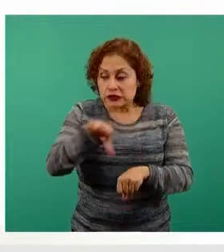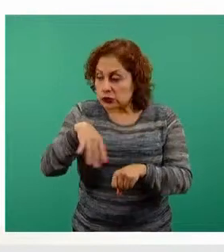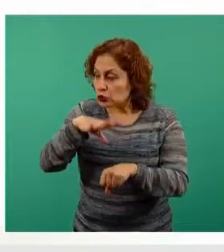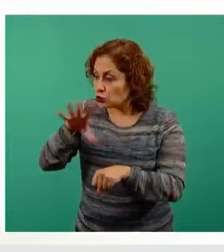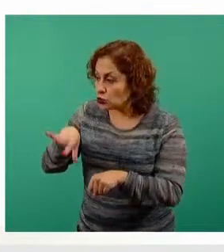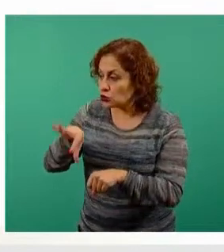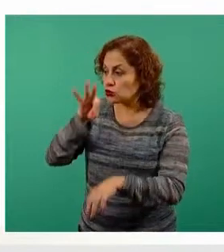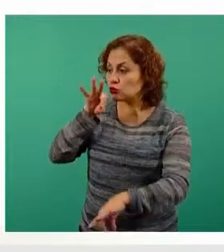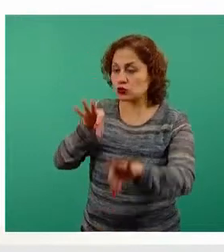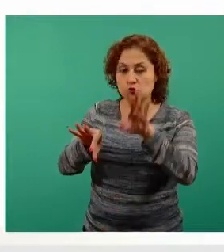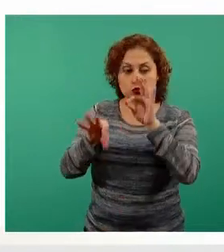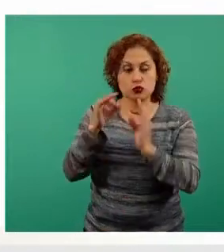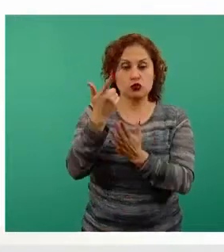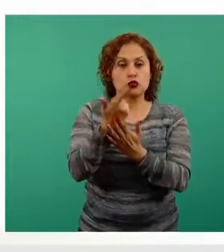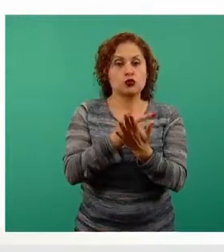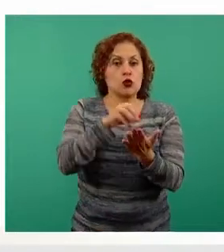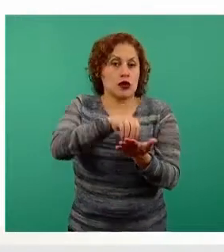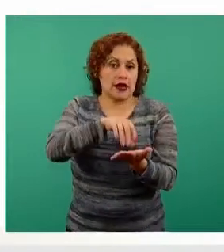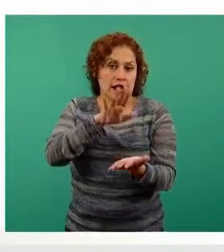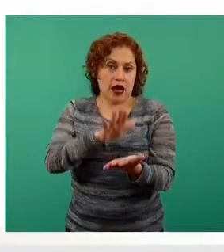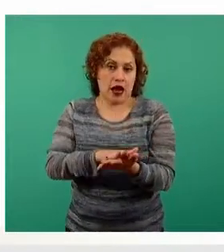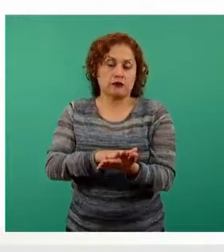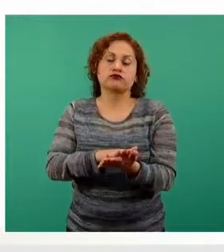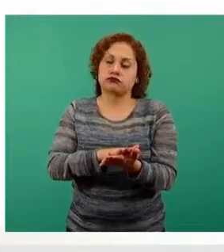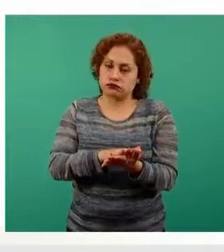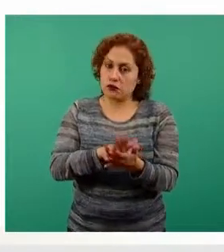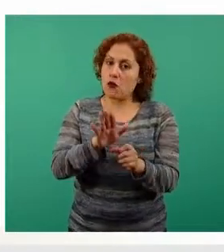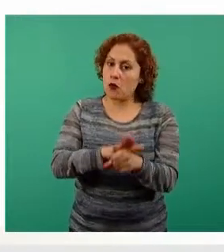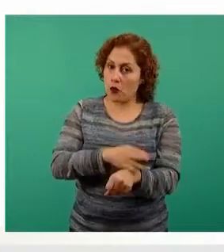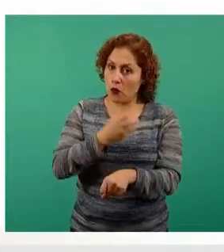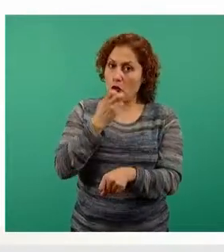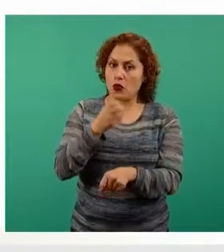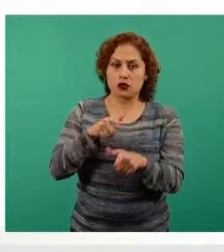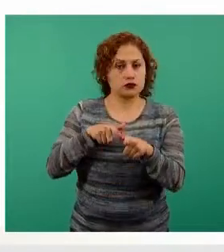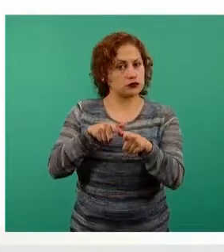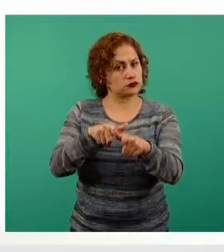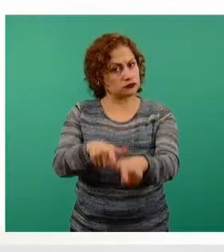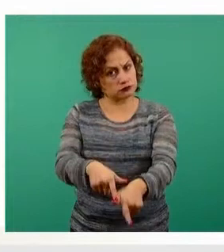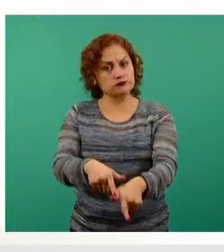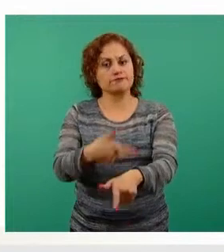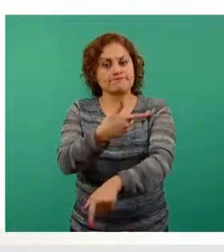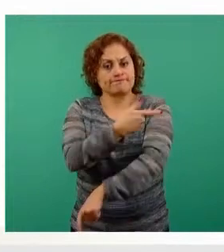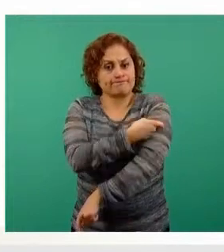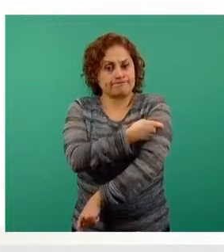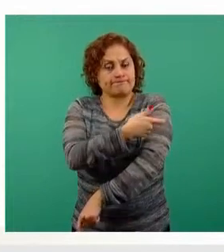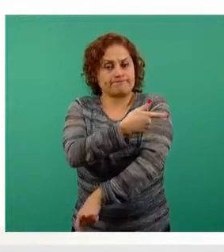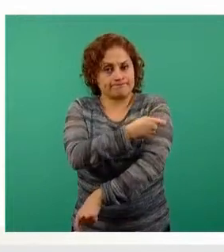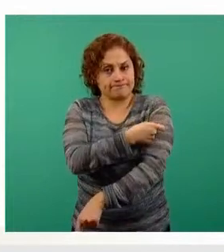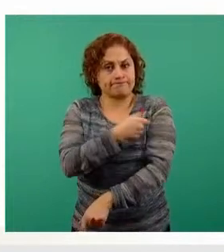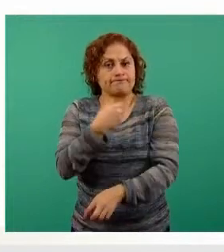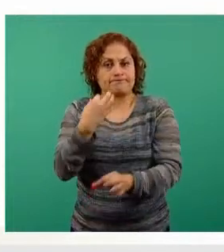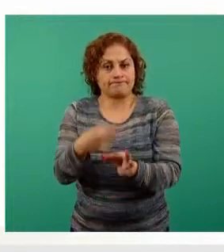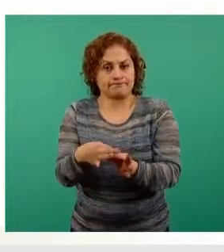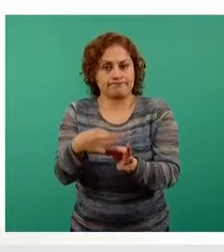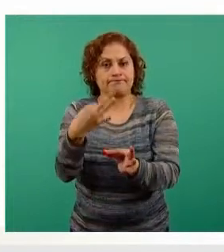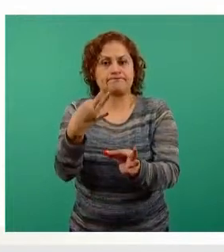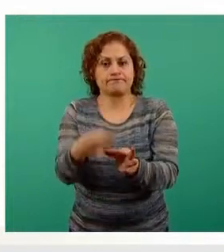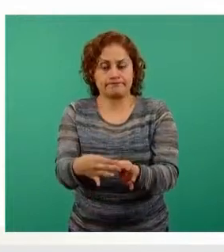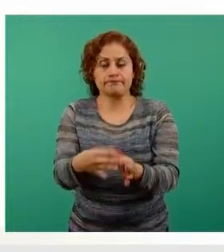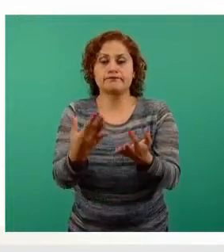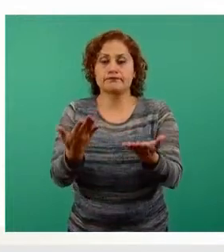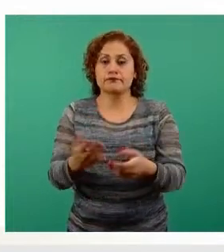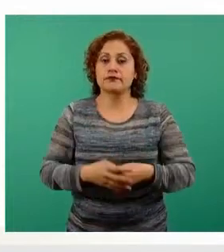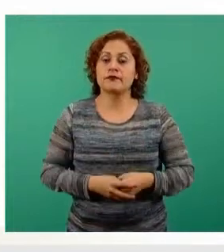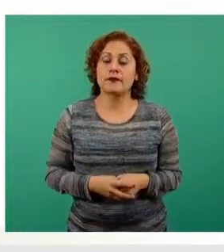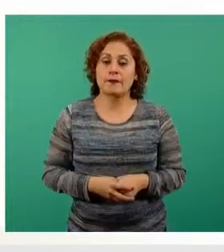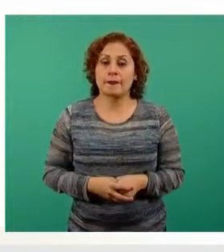de primera línea y en la medida que lo puedan realizar y que terminen con este grupo, pues estarán empezando también para